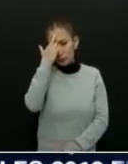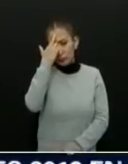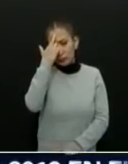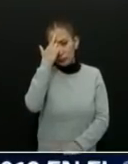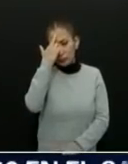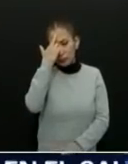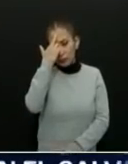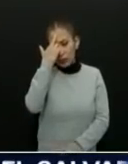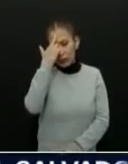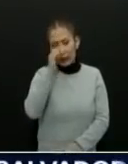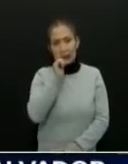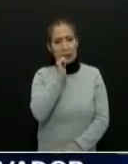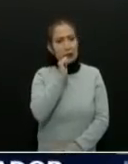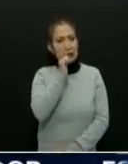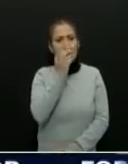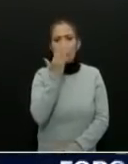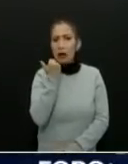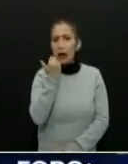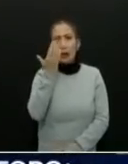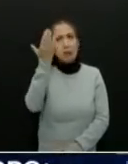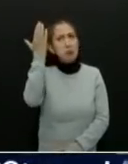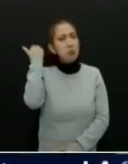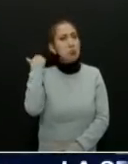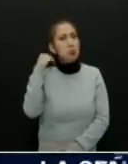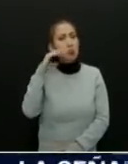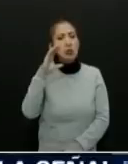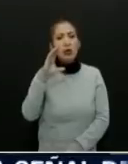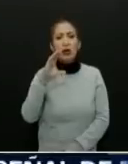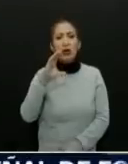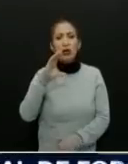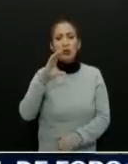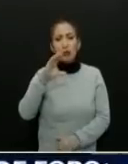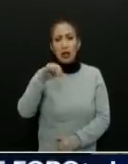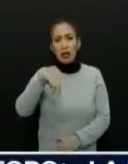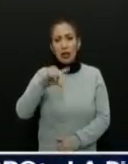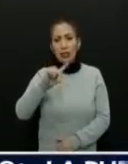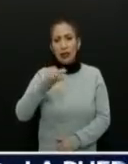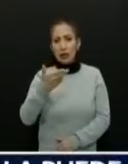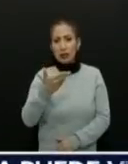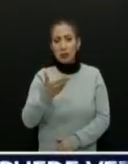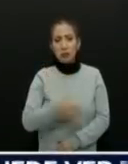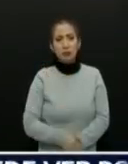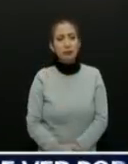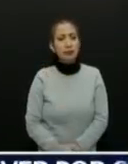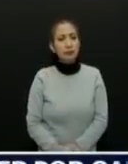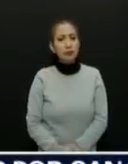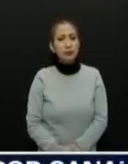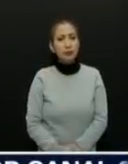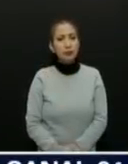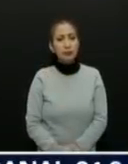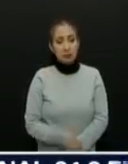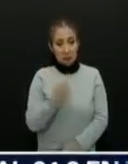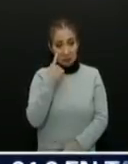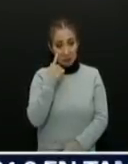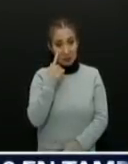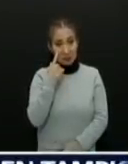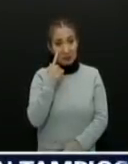que todavía no existía la Comisión Nacional de Derechos Humanos. Fíjense